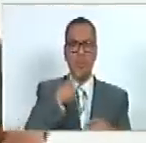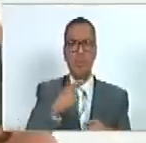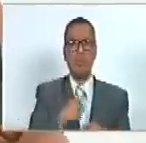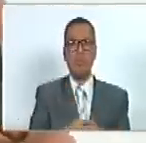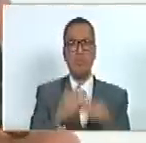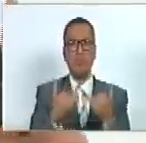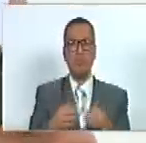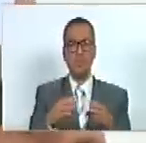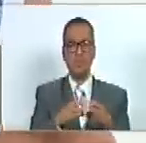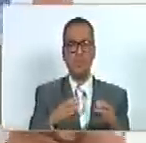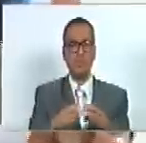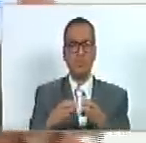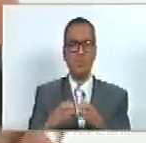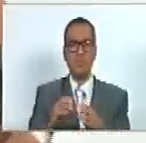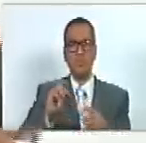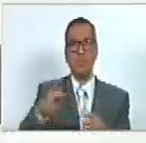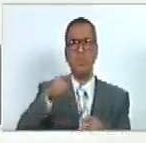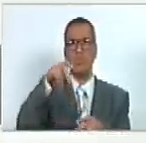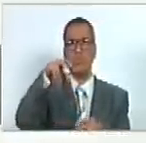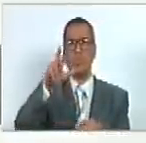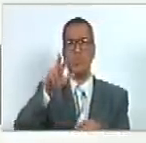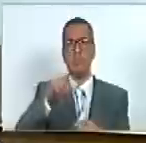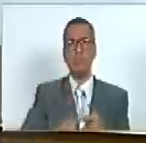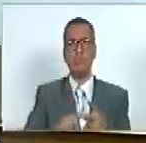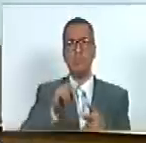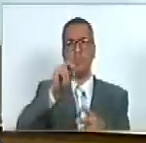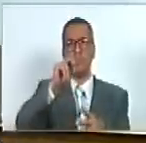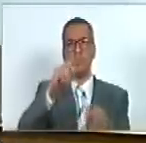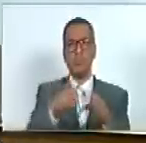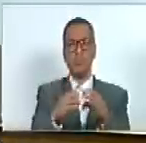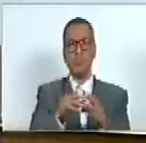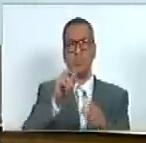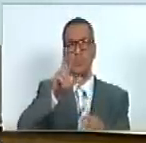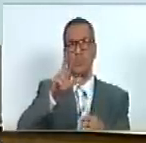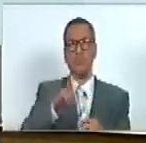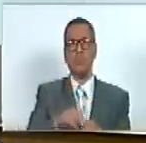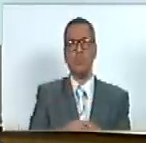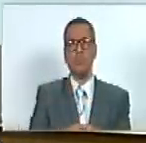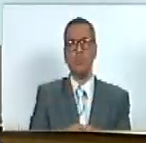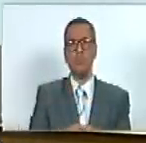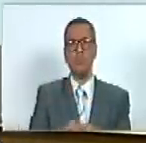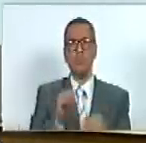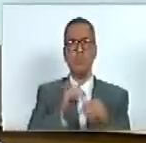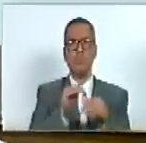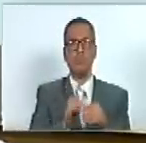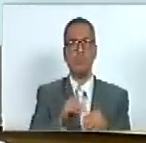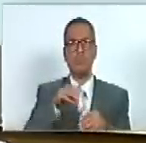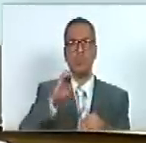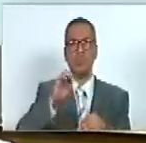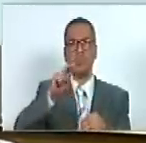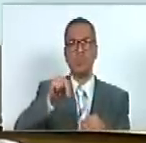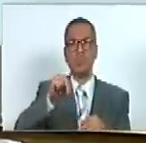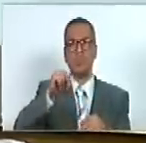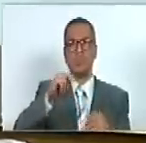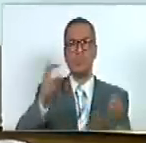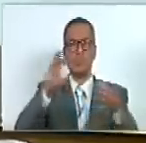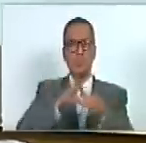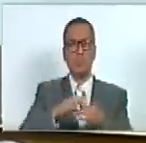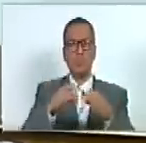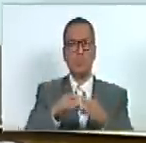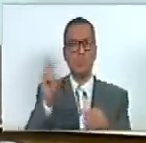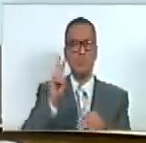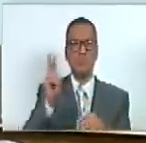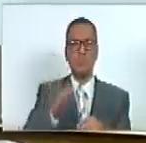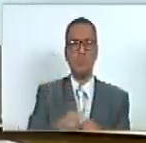el llamado grupo G3, dos y medio, grupo 3, G3, llamado PUC, Plataforma Unitaria de